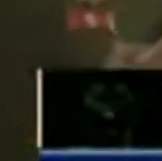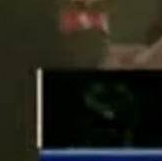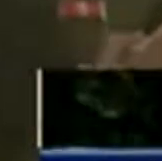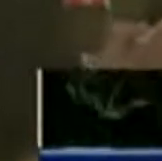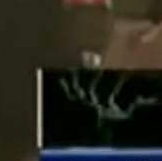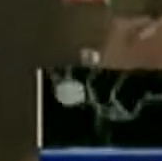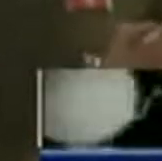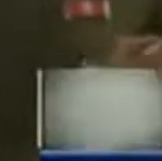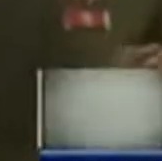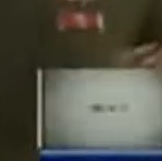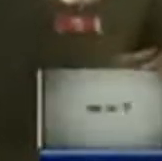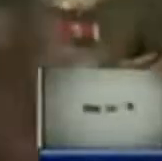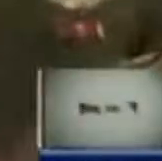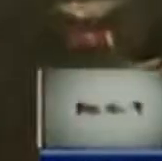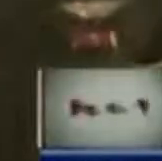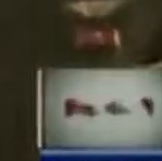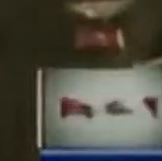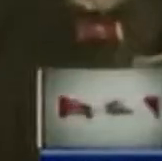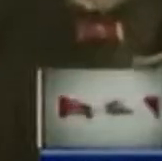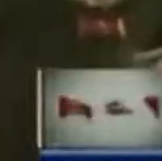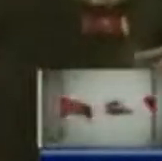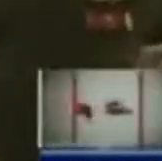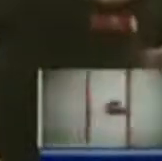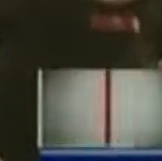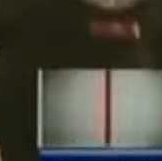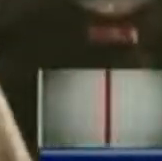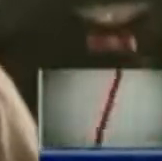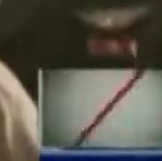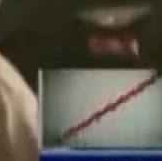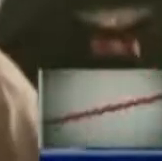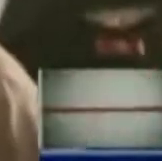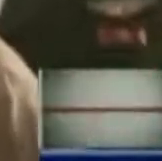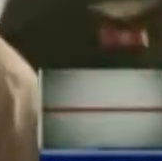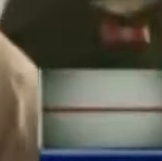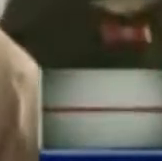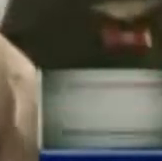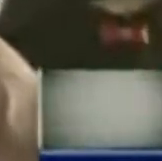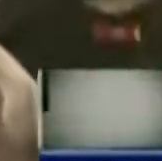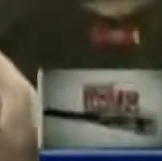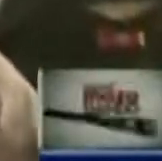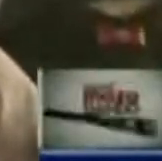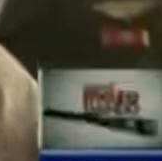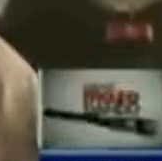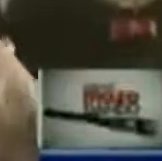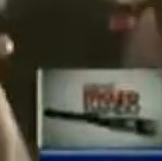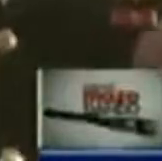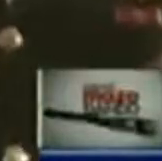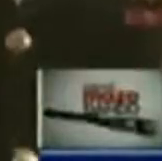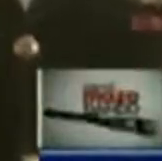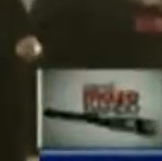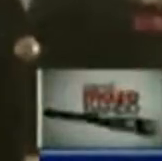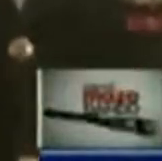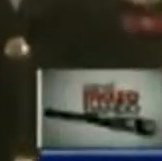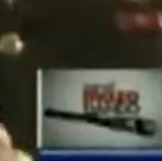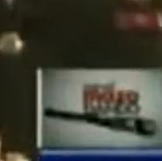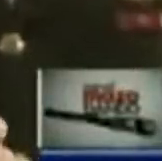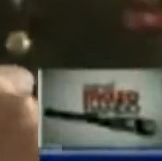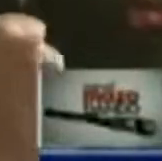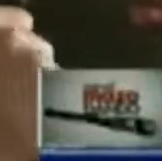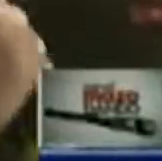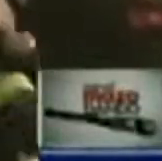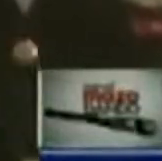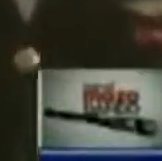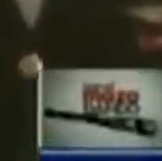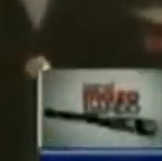contamos en espera de los matazos de hoy por